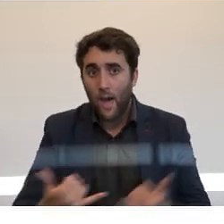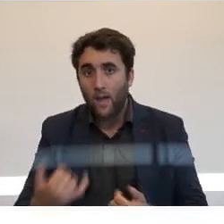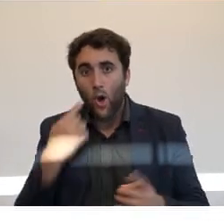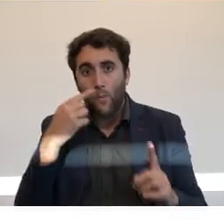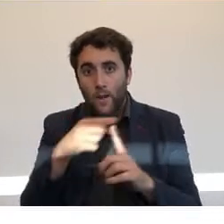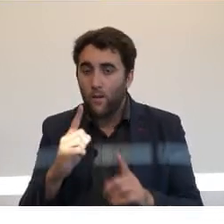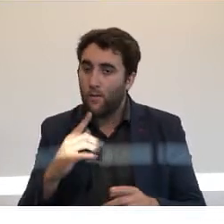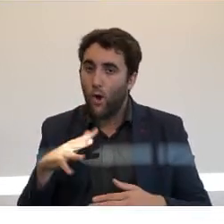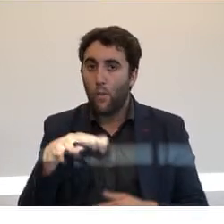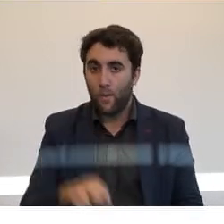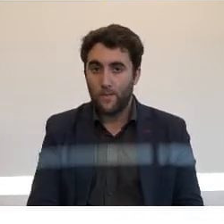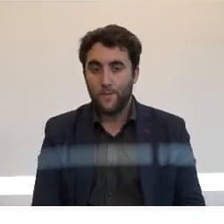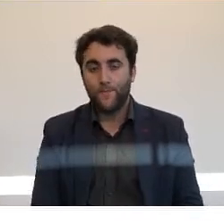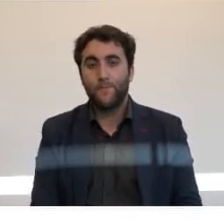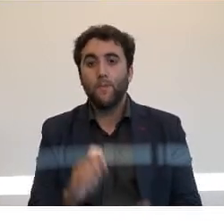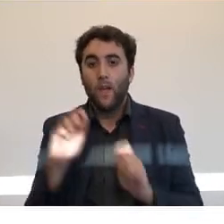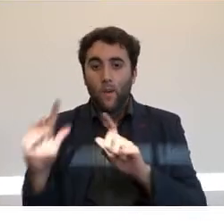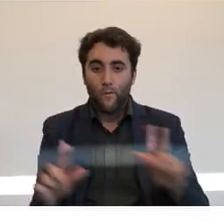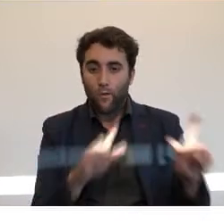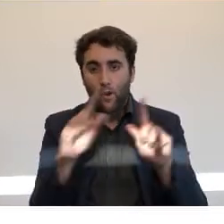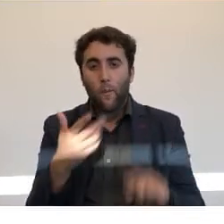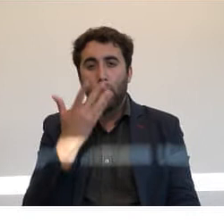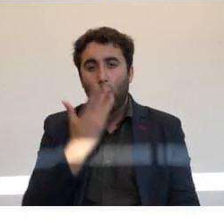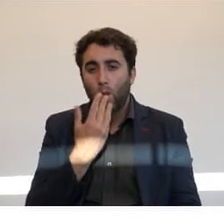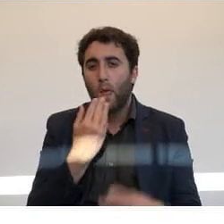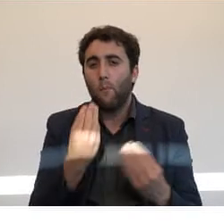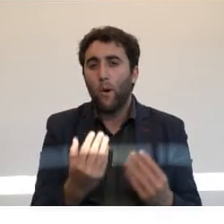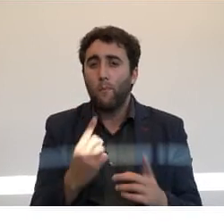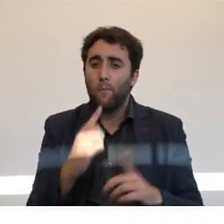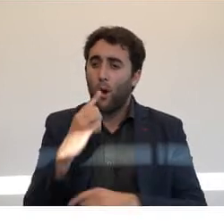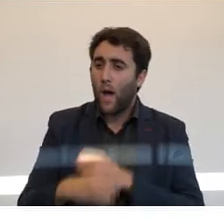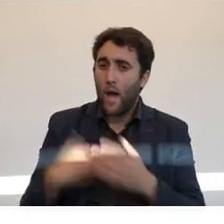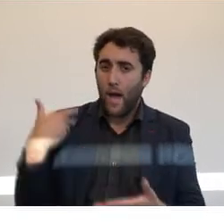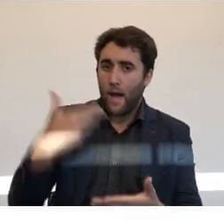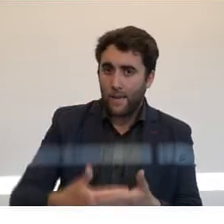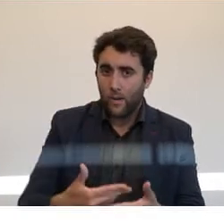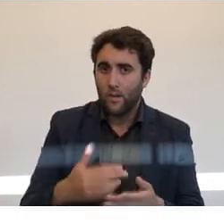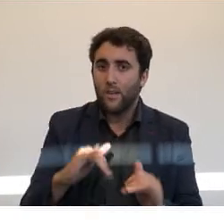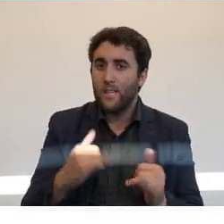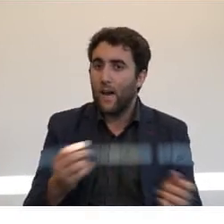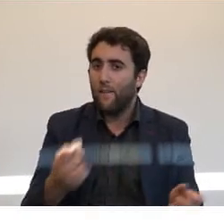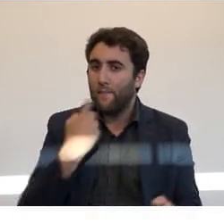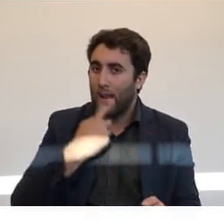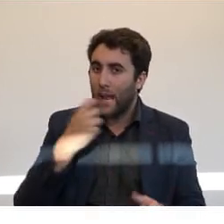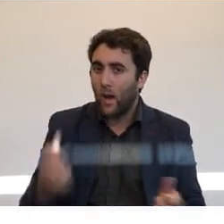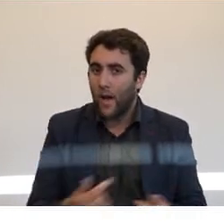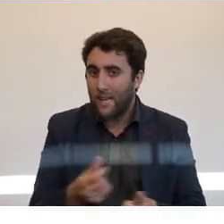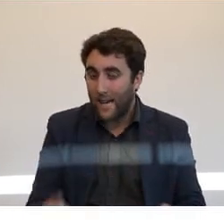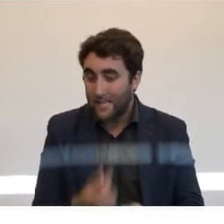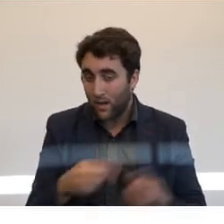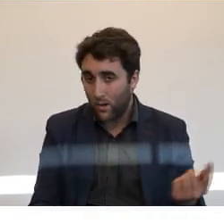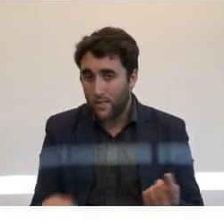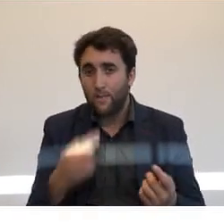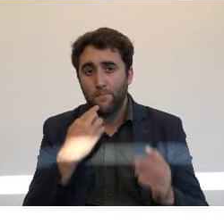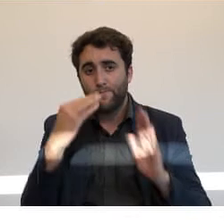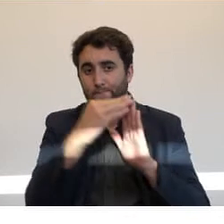esta diapositiva porque creo que resume lo que durante muchos años no hemos hecho del todo bien en el sistema educativo. Ese